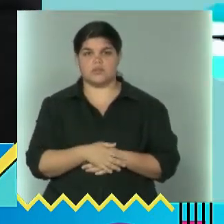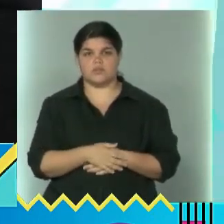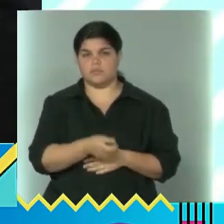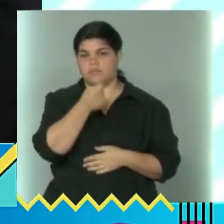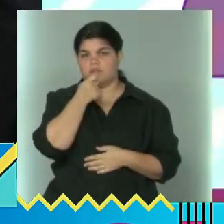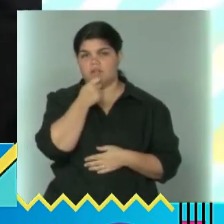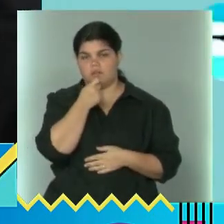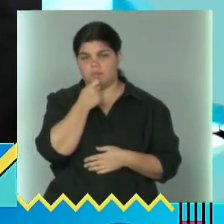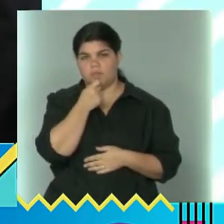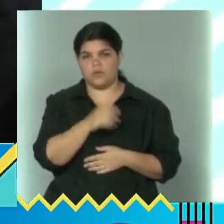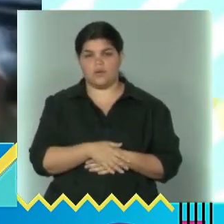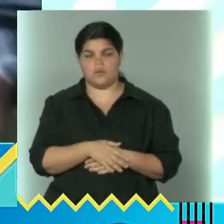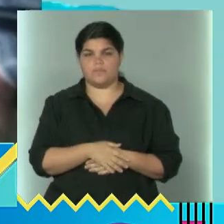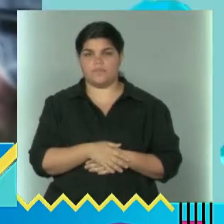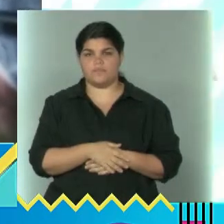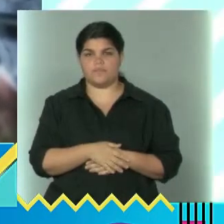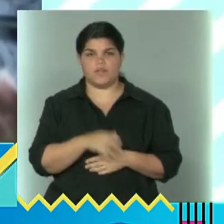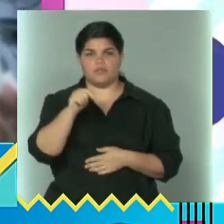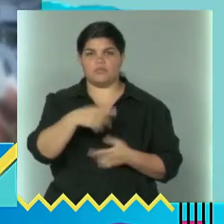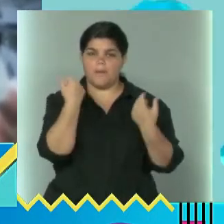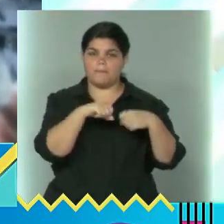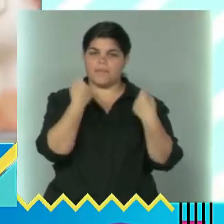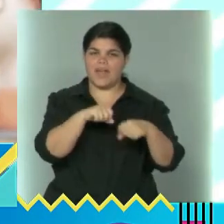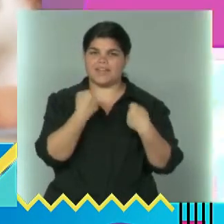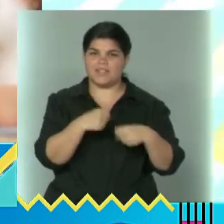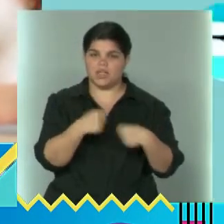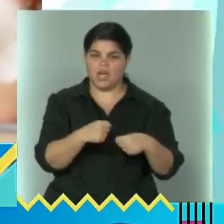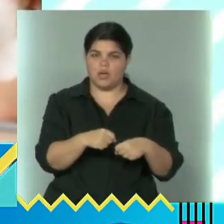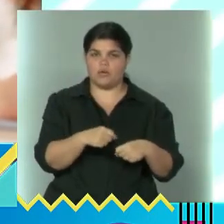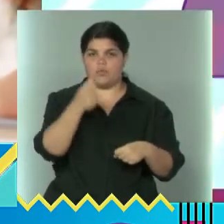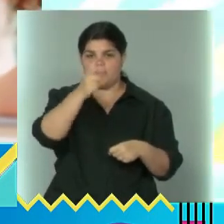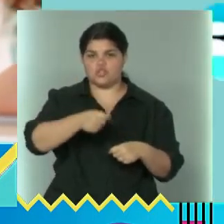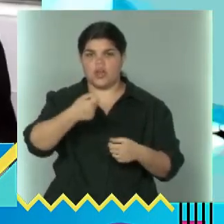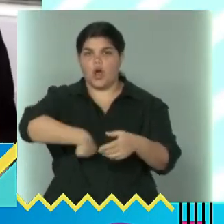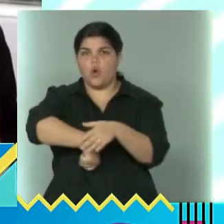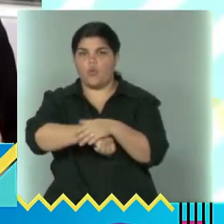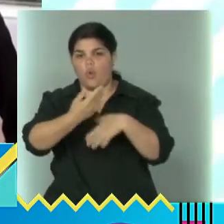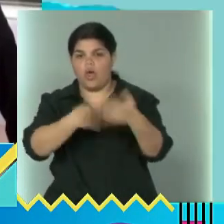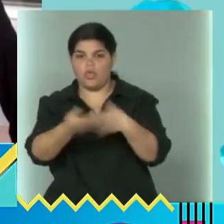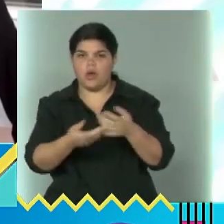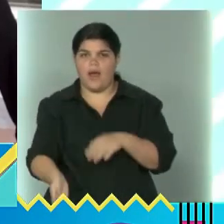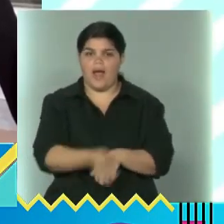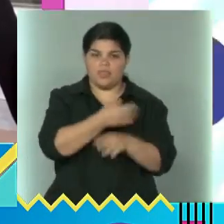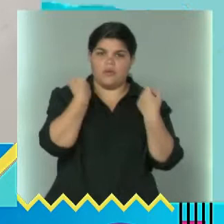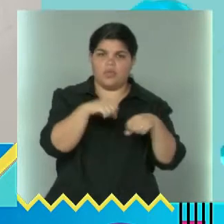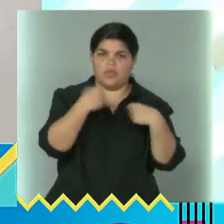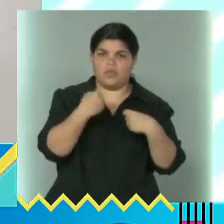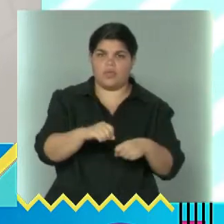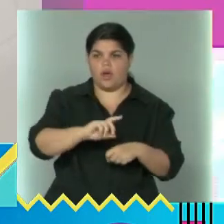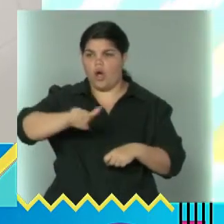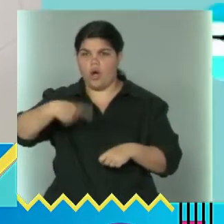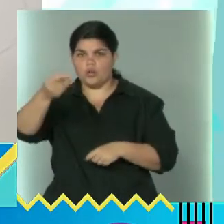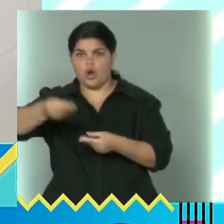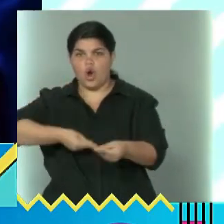ejemplo, 24 veces más del tiempo que juega. Bien. Un profesional comercial no entrena nunca. Entonces